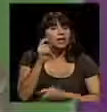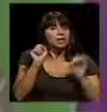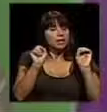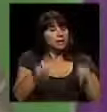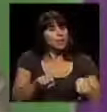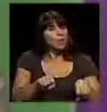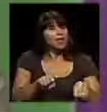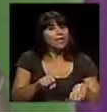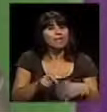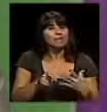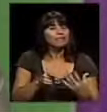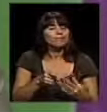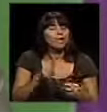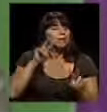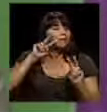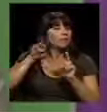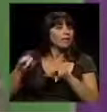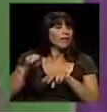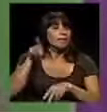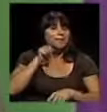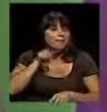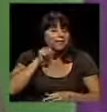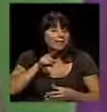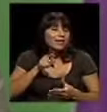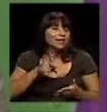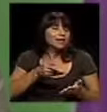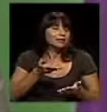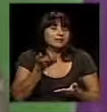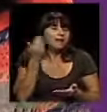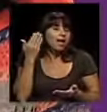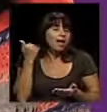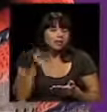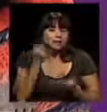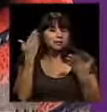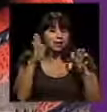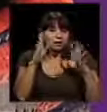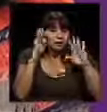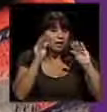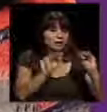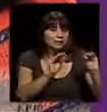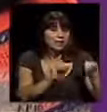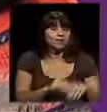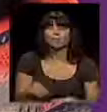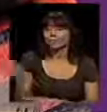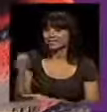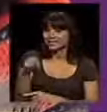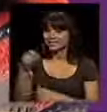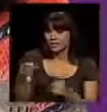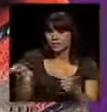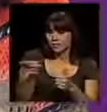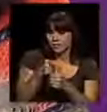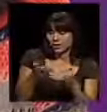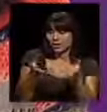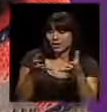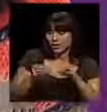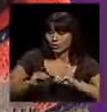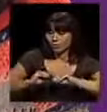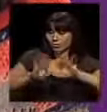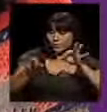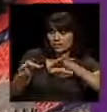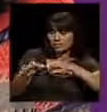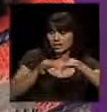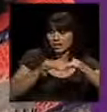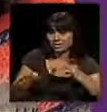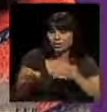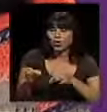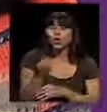aspectos que socialmente, ¿verdad?, se han inculcado. Claro. Primero sí quisiera hacer la aclaración de que no estamos hablando de guías, ¿verdad?